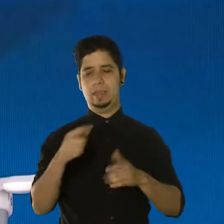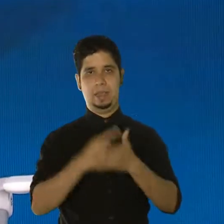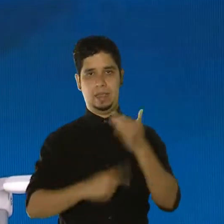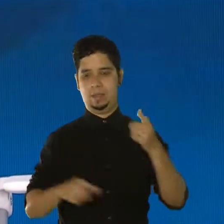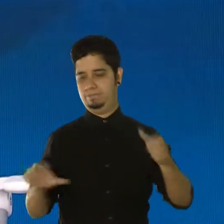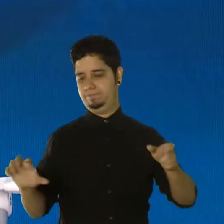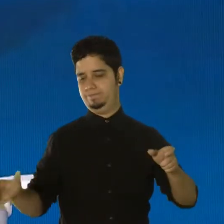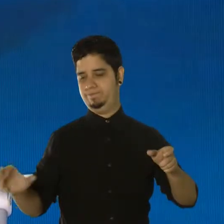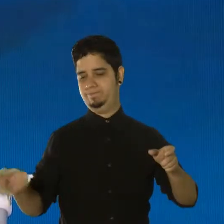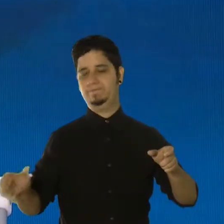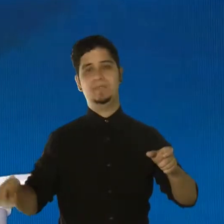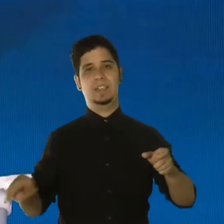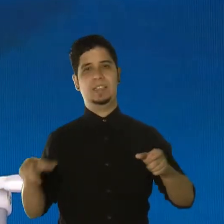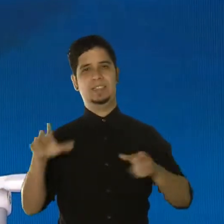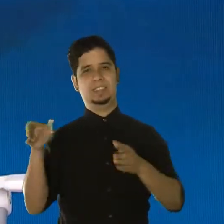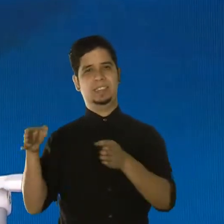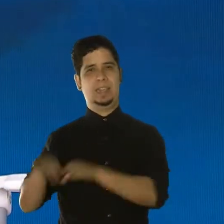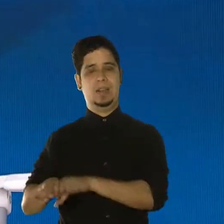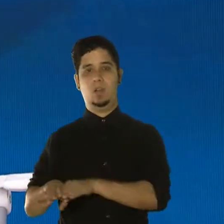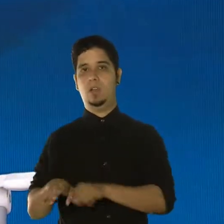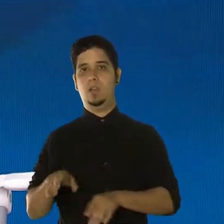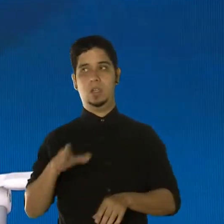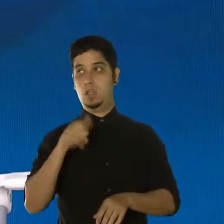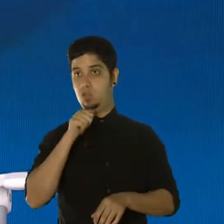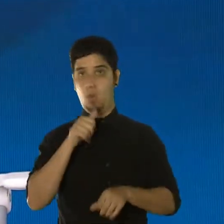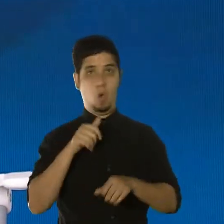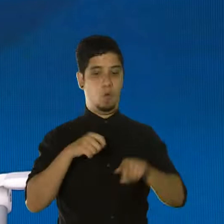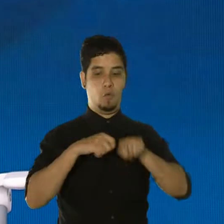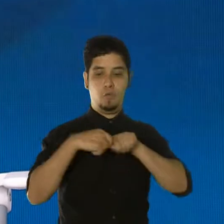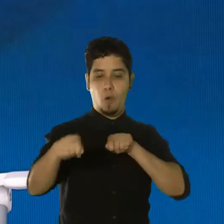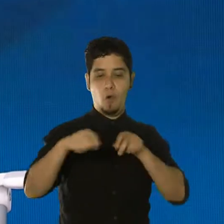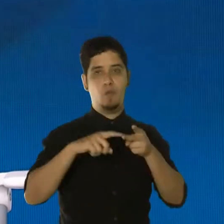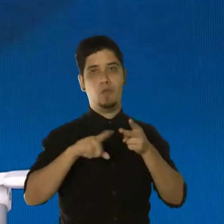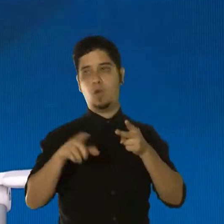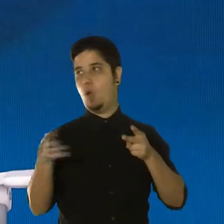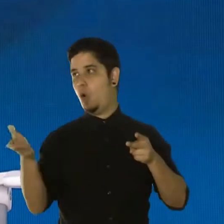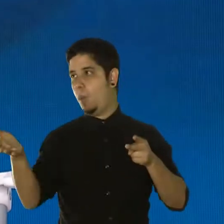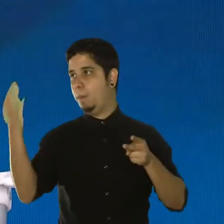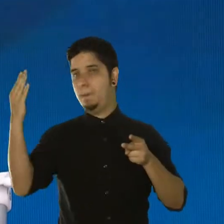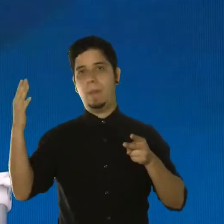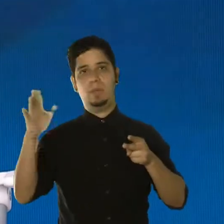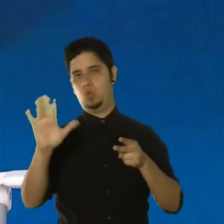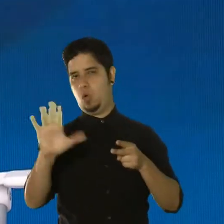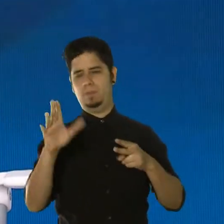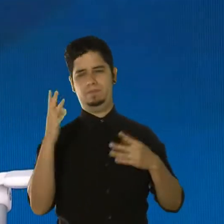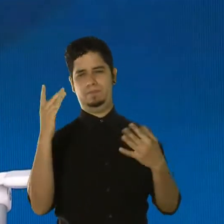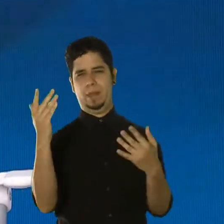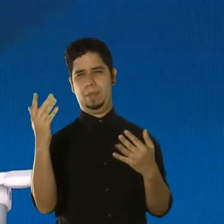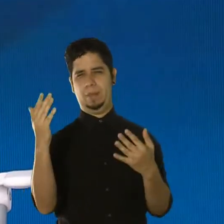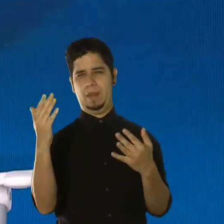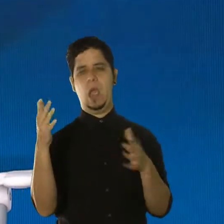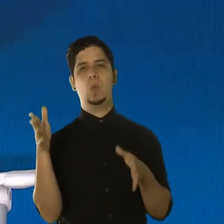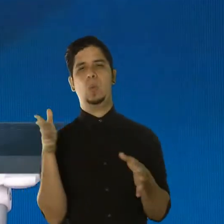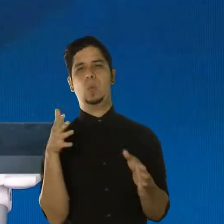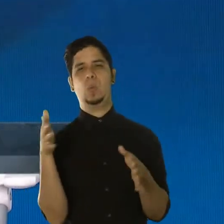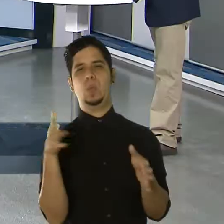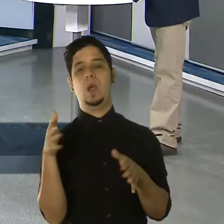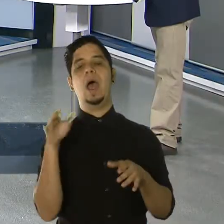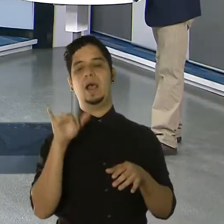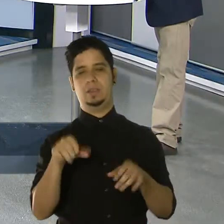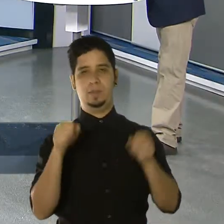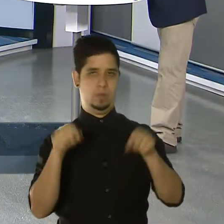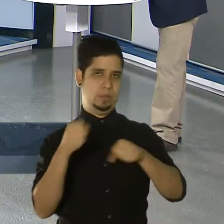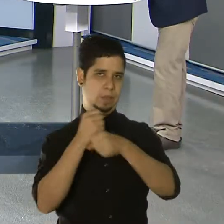cilindro y evite encender un fósforo o el Magic Click o lo que sea, porque así podría estar evitando un accidente. Es